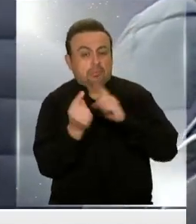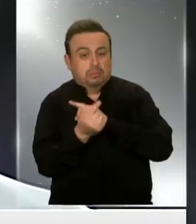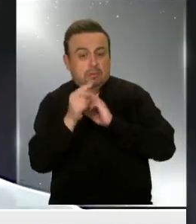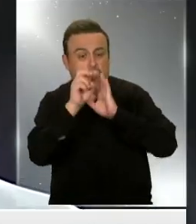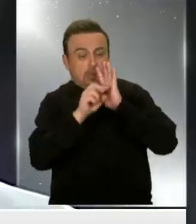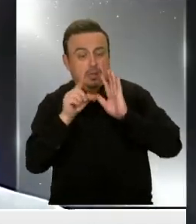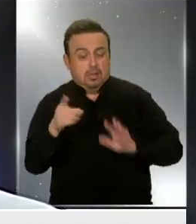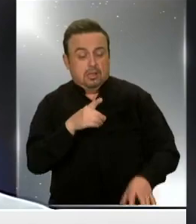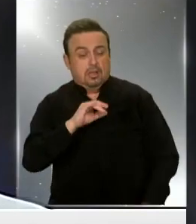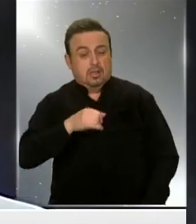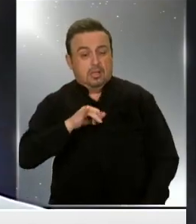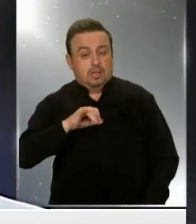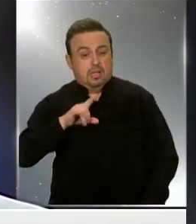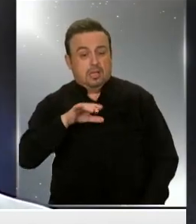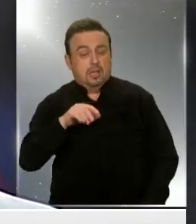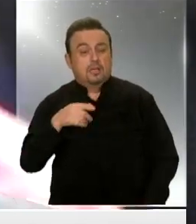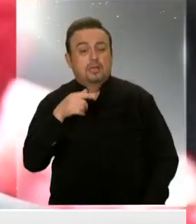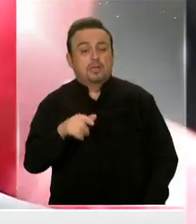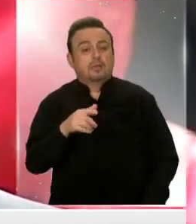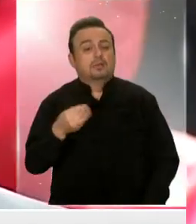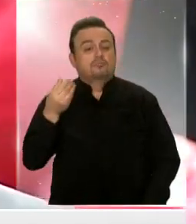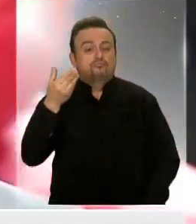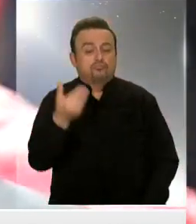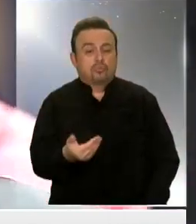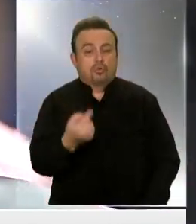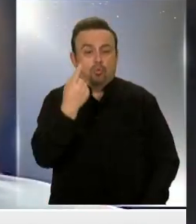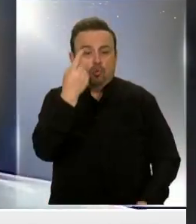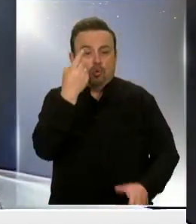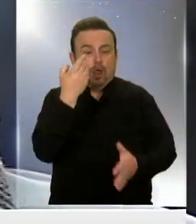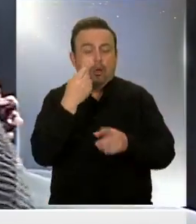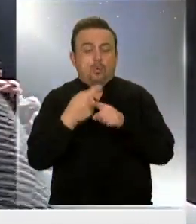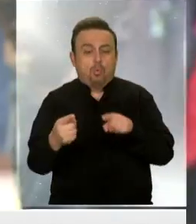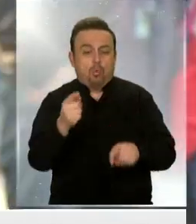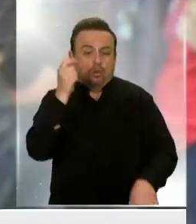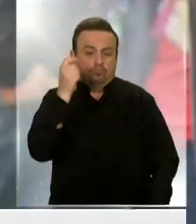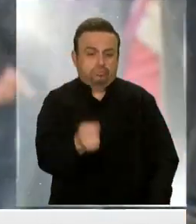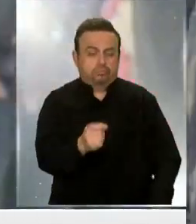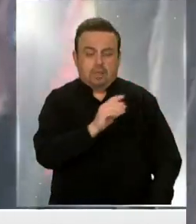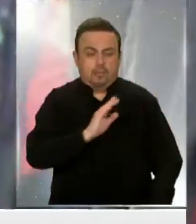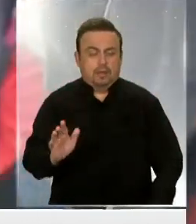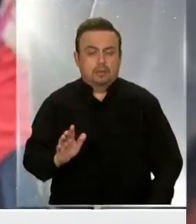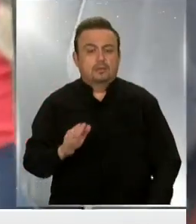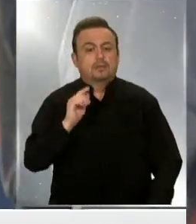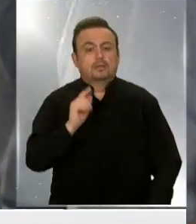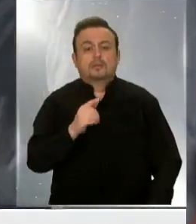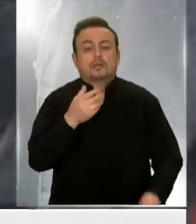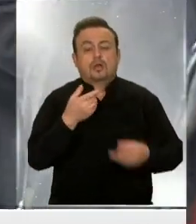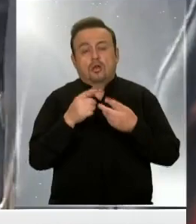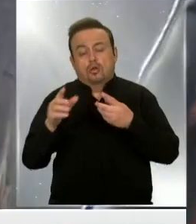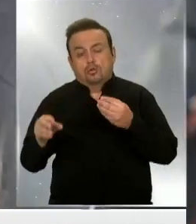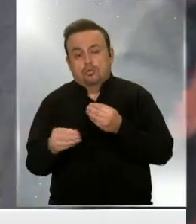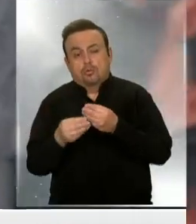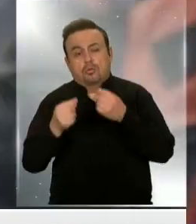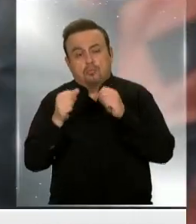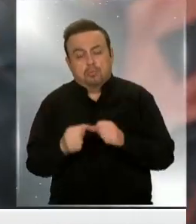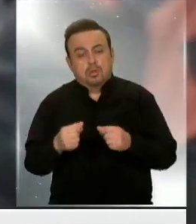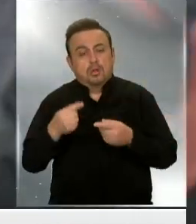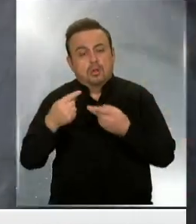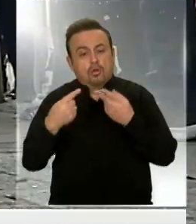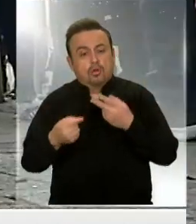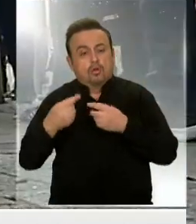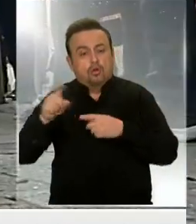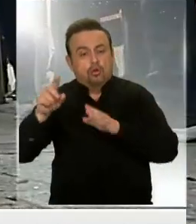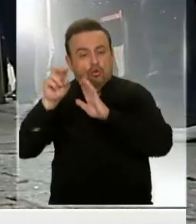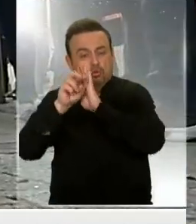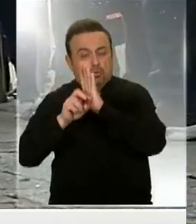de la diputada Giles es, por ejemplo, que se entregue en una sola cuota y también, obviamente, todas las cosas que se le puedan ir agregando de los